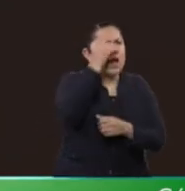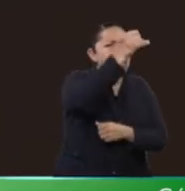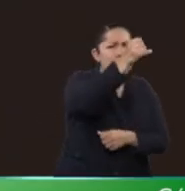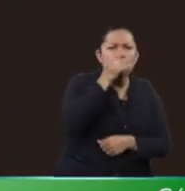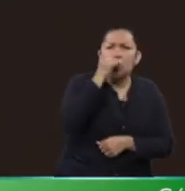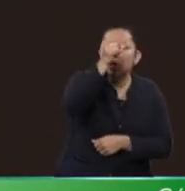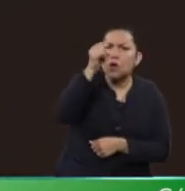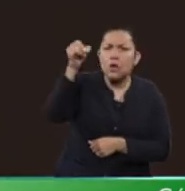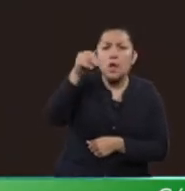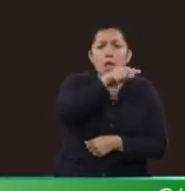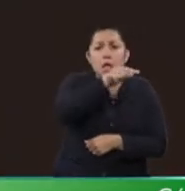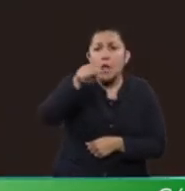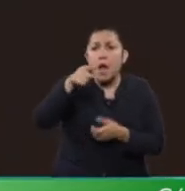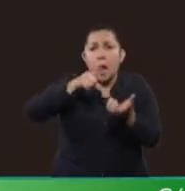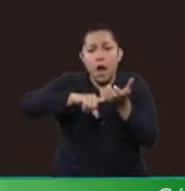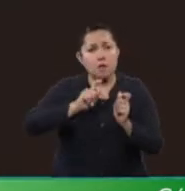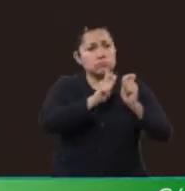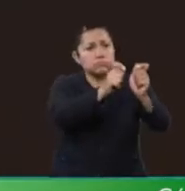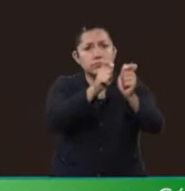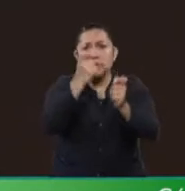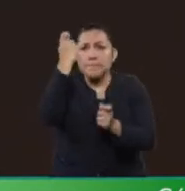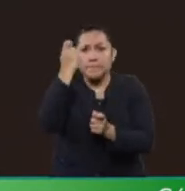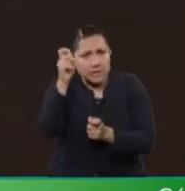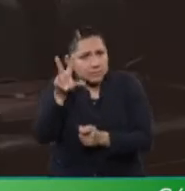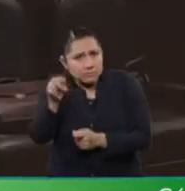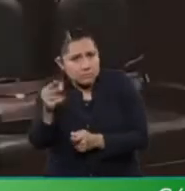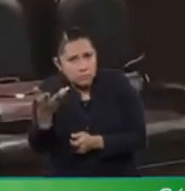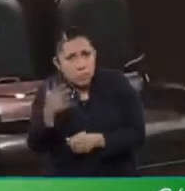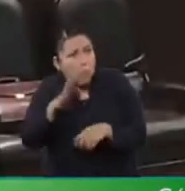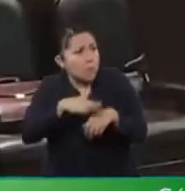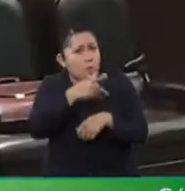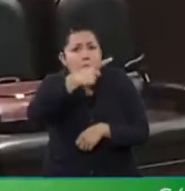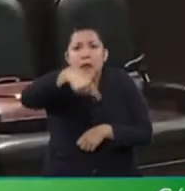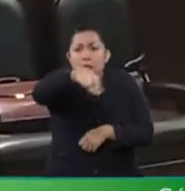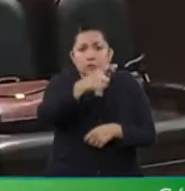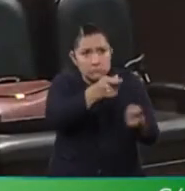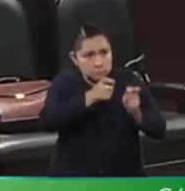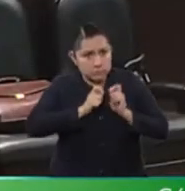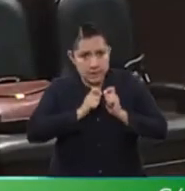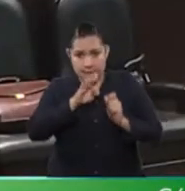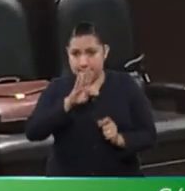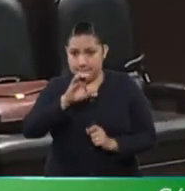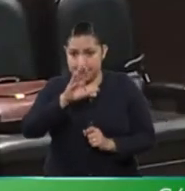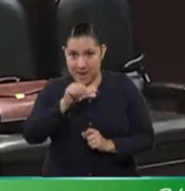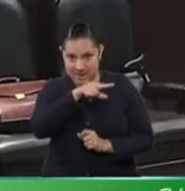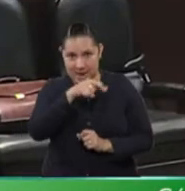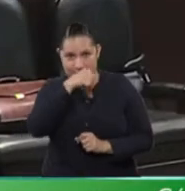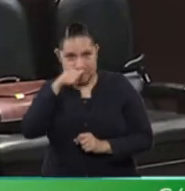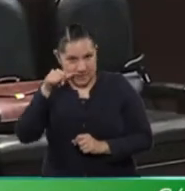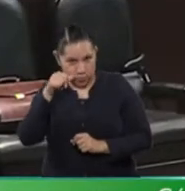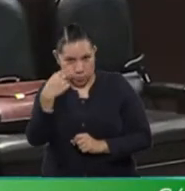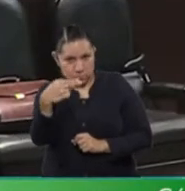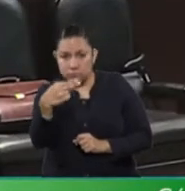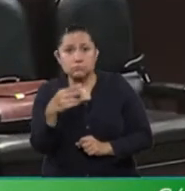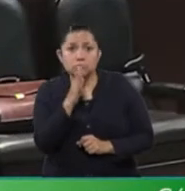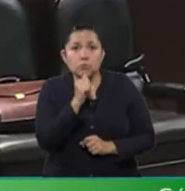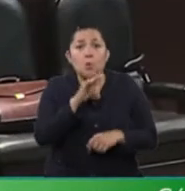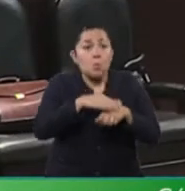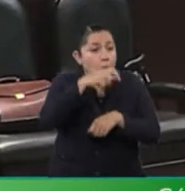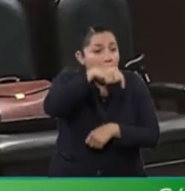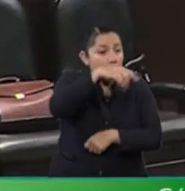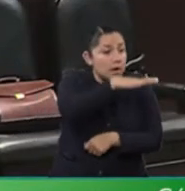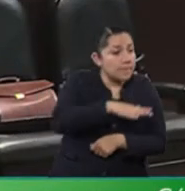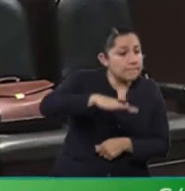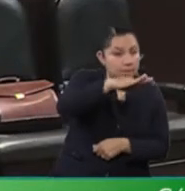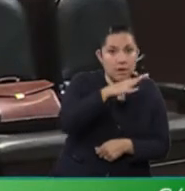tienen acceso a la beca Benito Juárez porque no tiene acceso a la educación no hay prepas en sus municipios no hay prepas en su región pues entonces no le